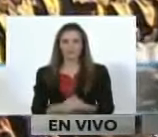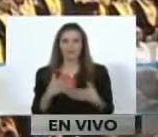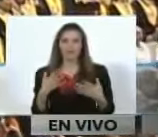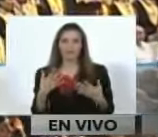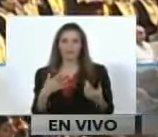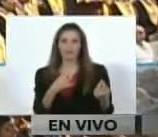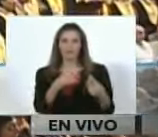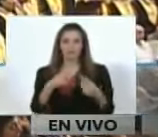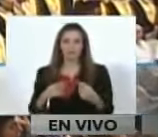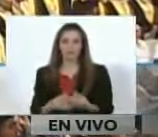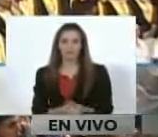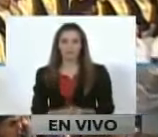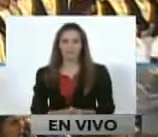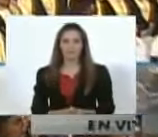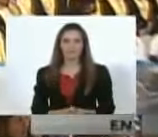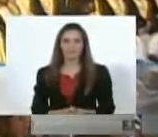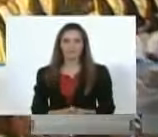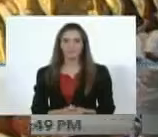emergenciología,